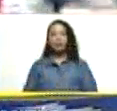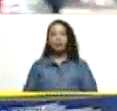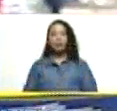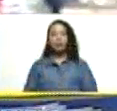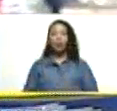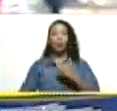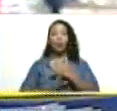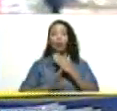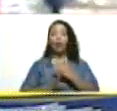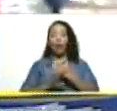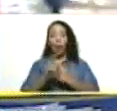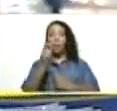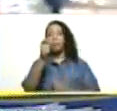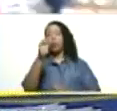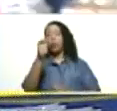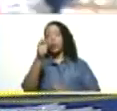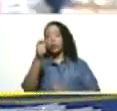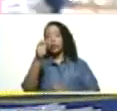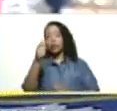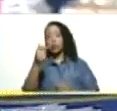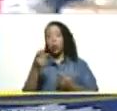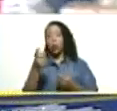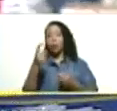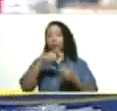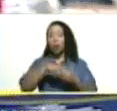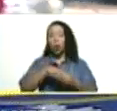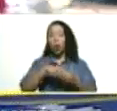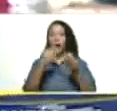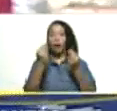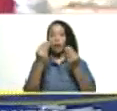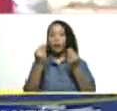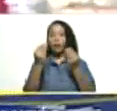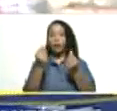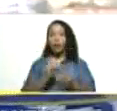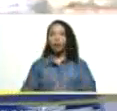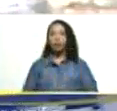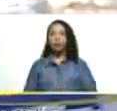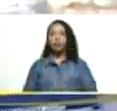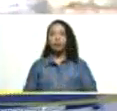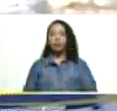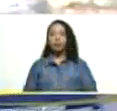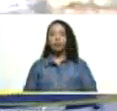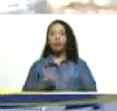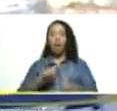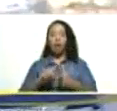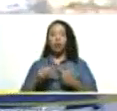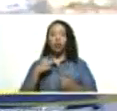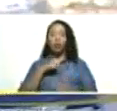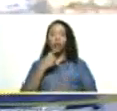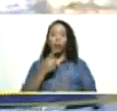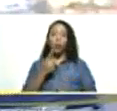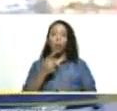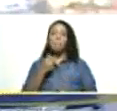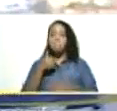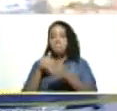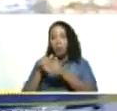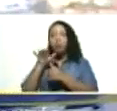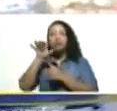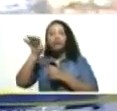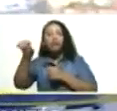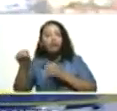todavía había un poquito de ingreso en platica, en divisa, y entonces dijimos, bueno, vamos a comprar